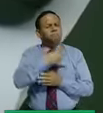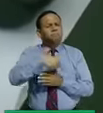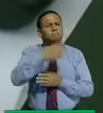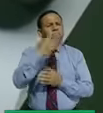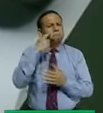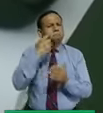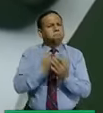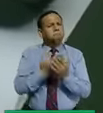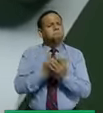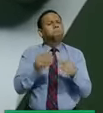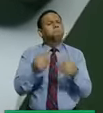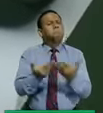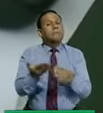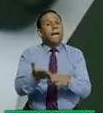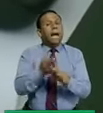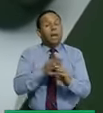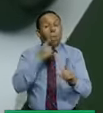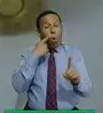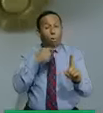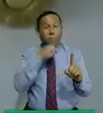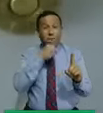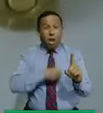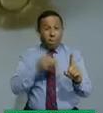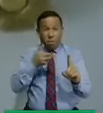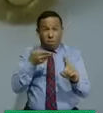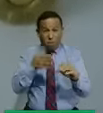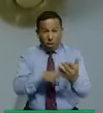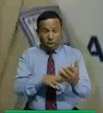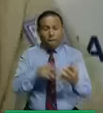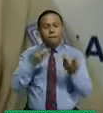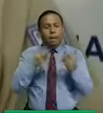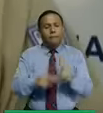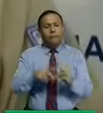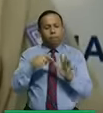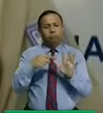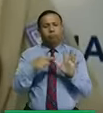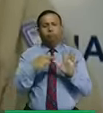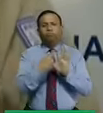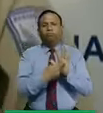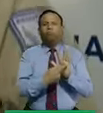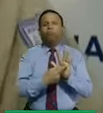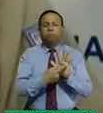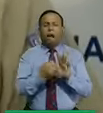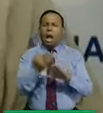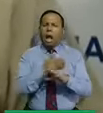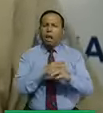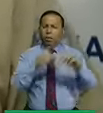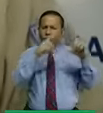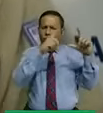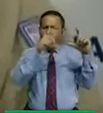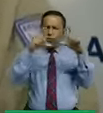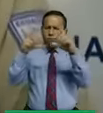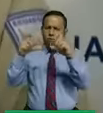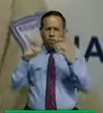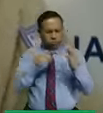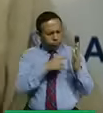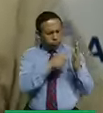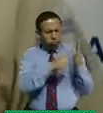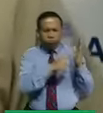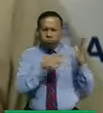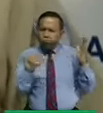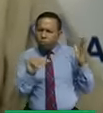que participaron en el robo al adulto mayor y el asesino. De acuerdo a las fotografías que se fueron levantadas, en este caso por las